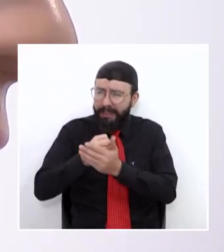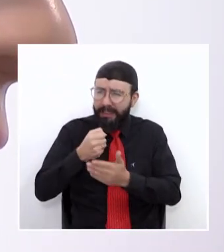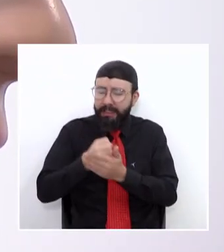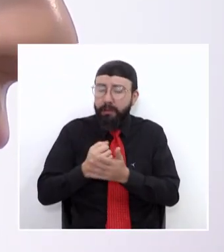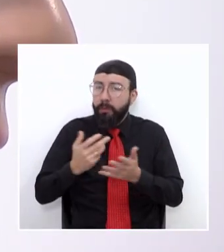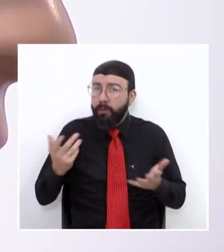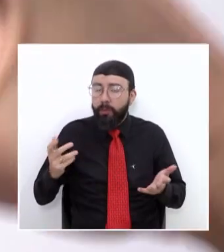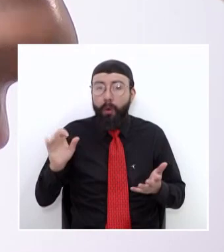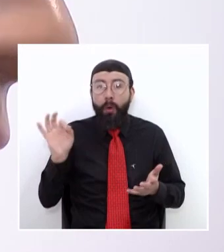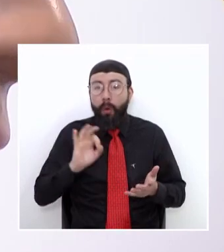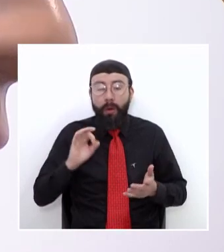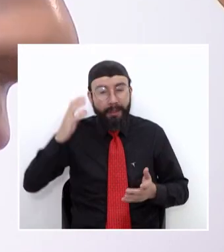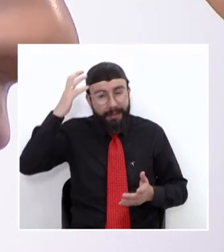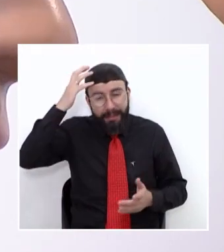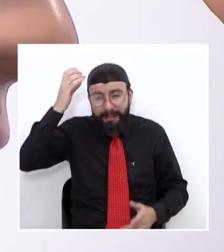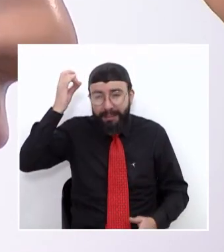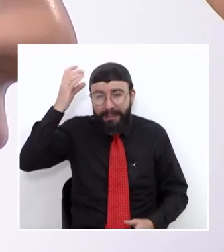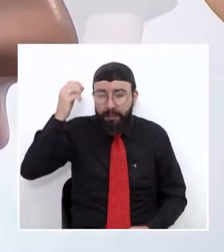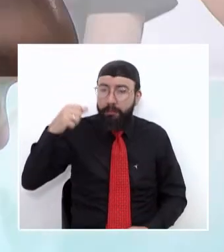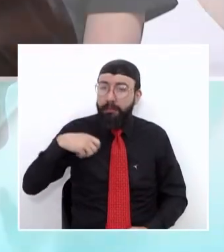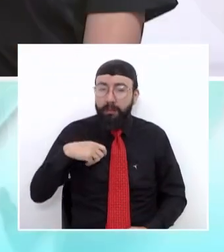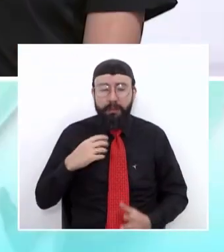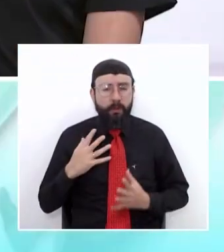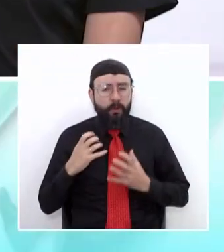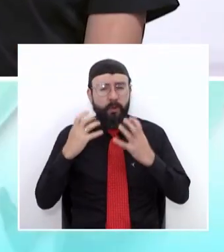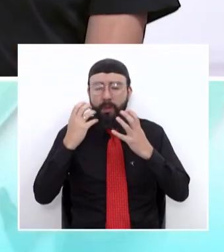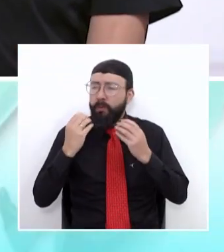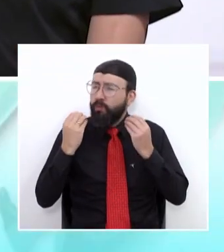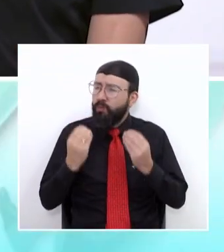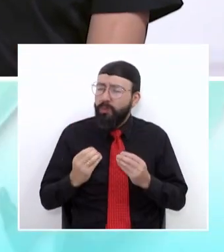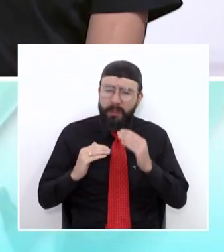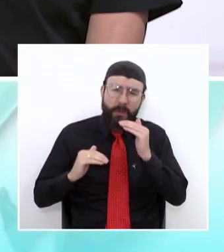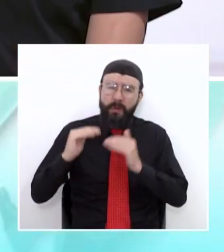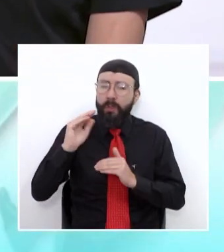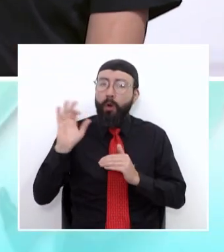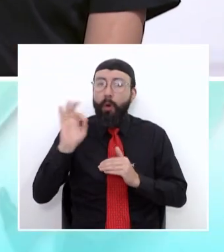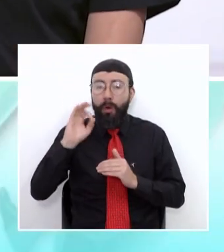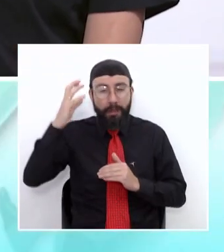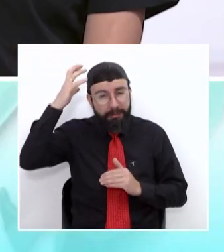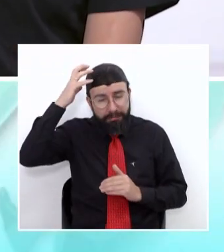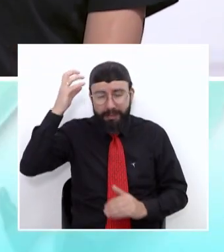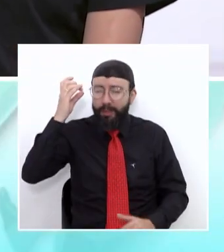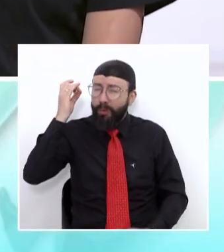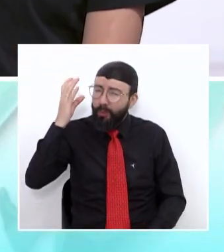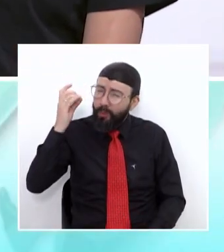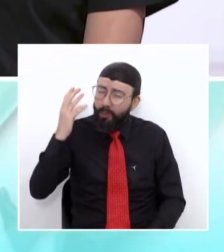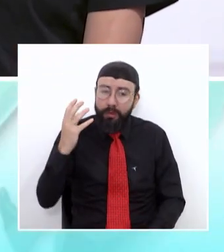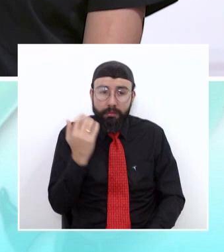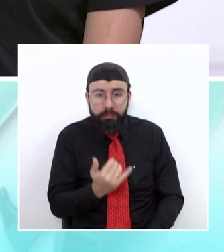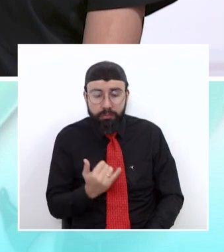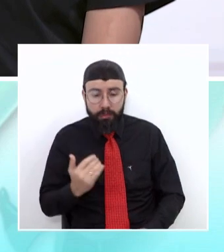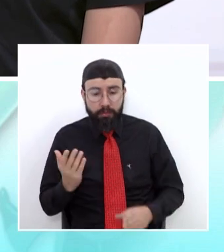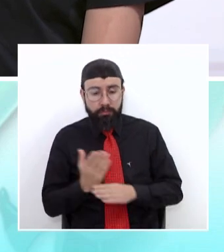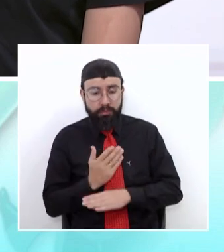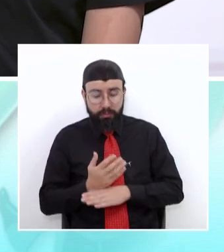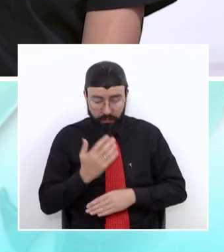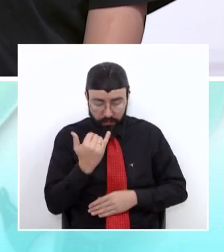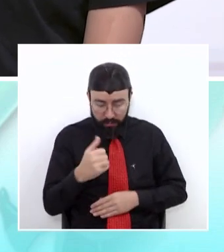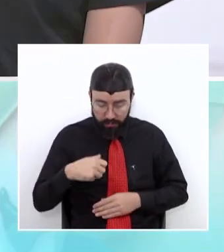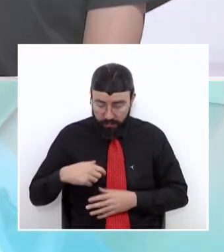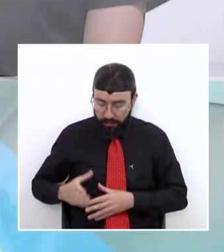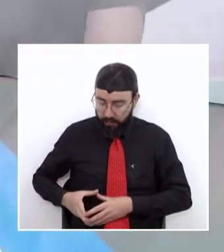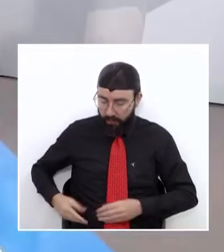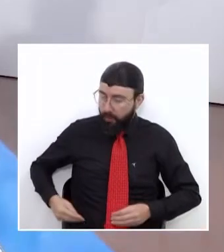tensionales o es la migraña porque tiene niveles de estrés muy altos o es una migraña porque tiene una alteración desde la función del hígado? Perdón, ahí